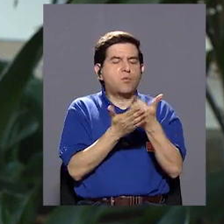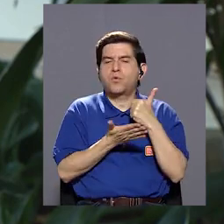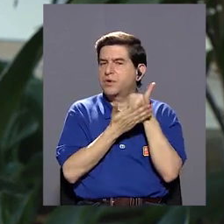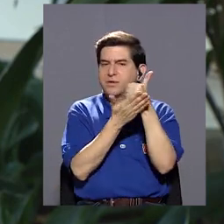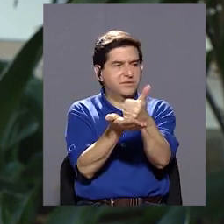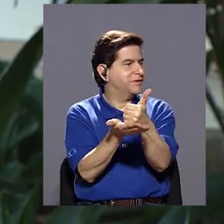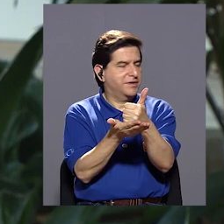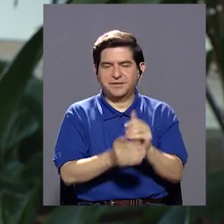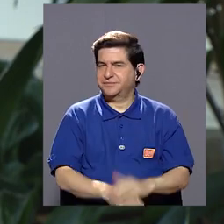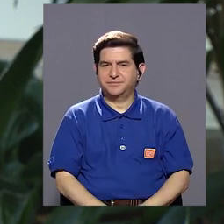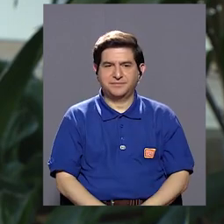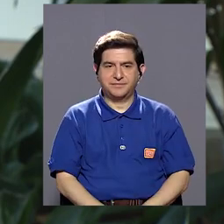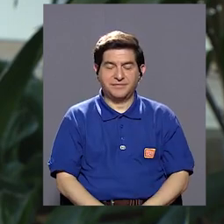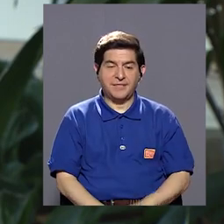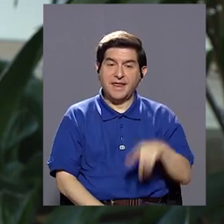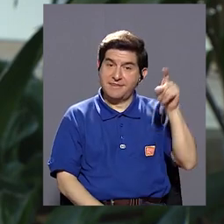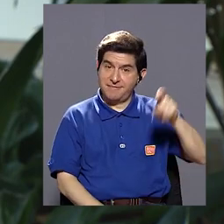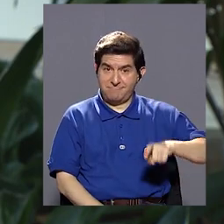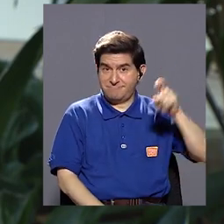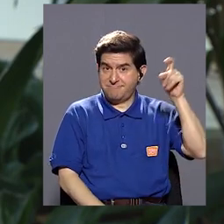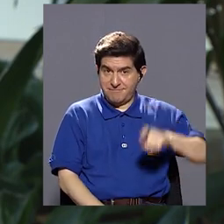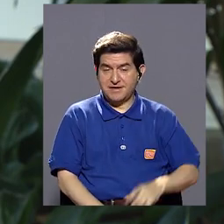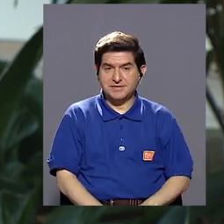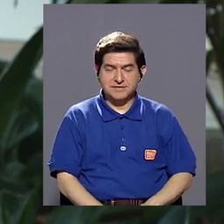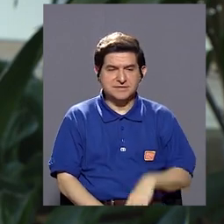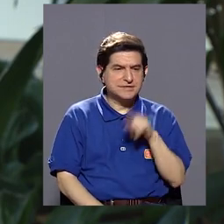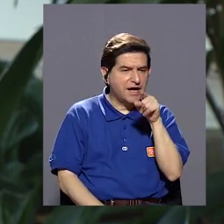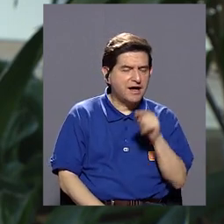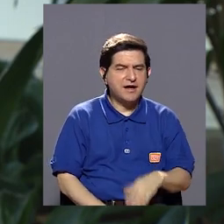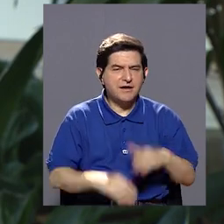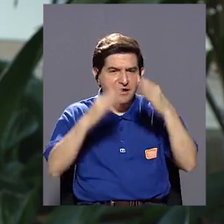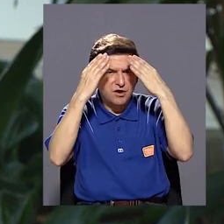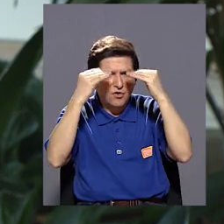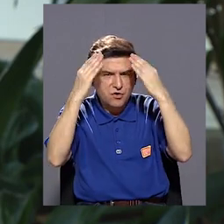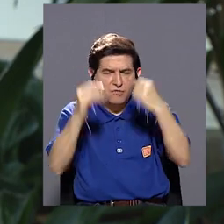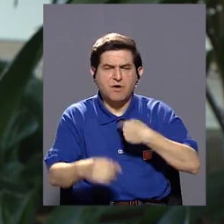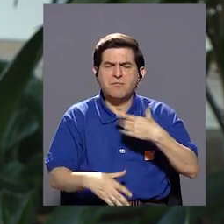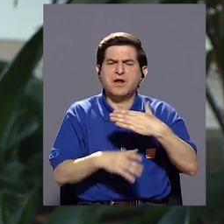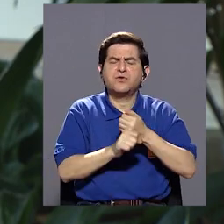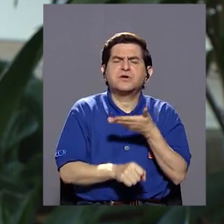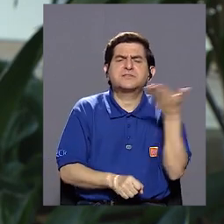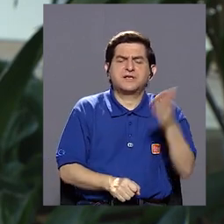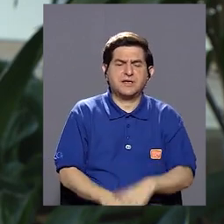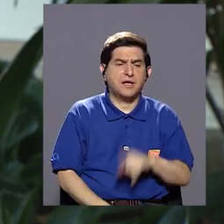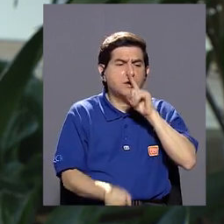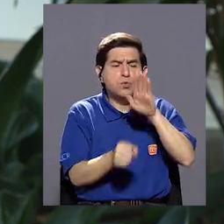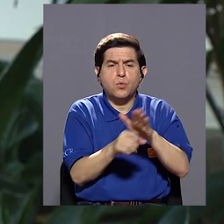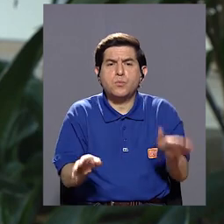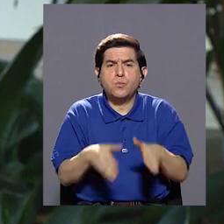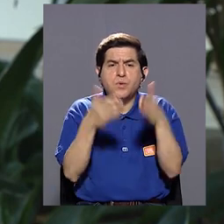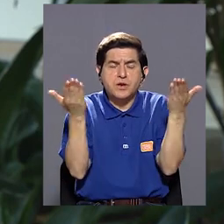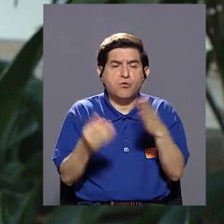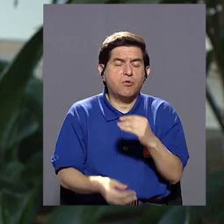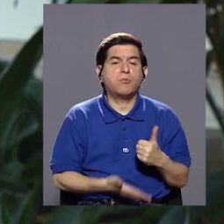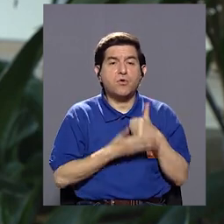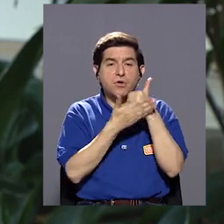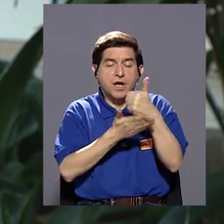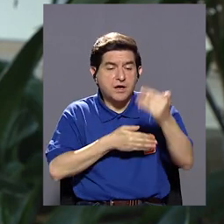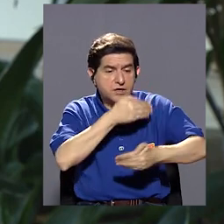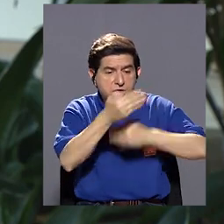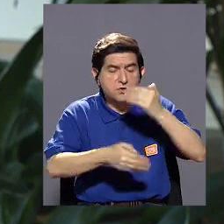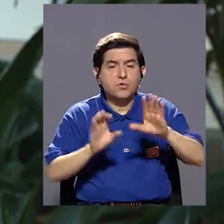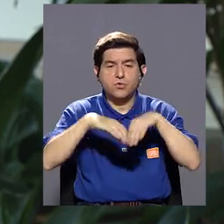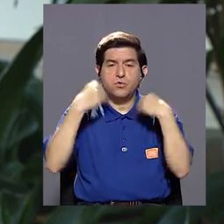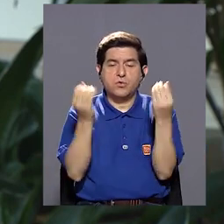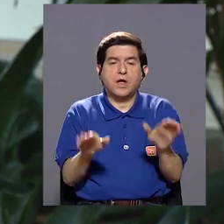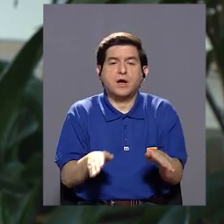colaborador. Entonces, ahí es donde hay que tener ese valor de estar informando qué es lo que estoy haciendo, cómo lo estoy haciendo y cómo contribuye a los procesos